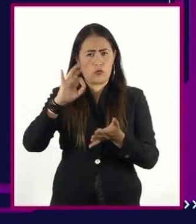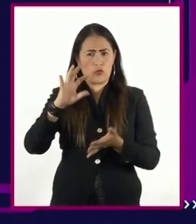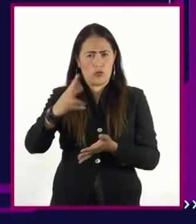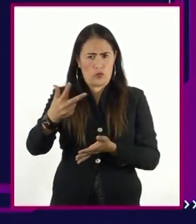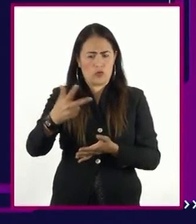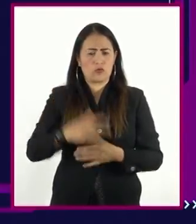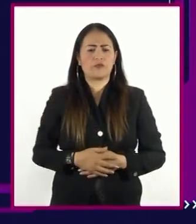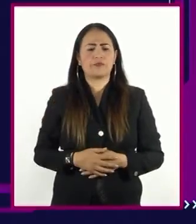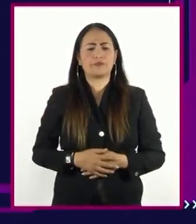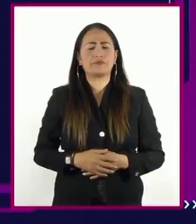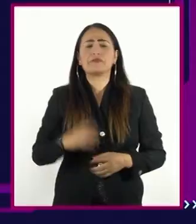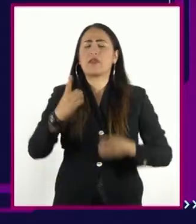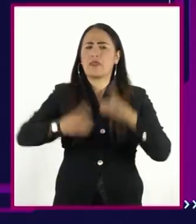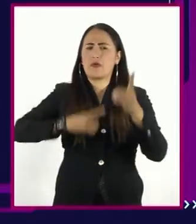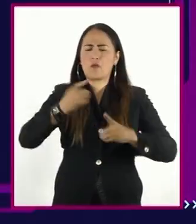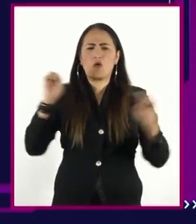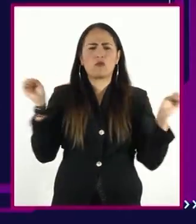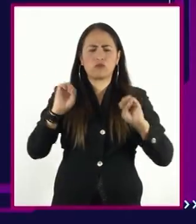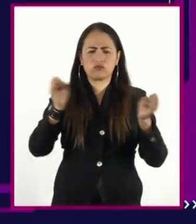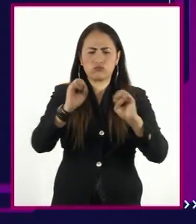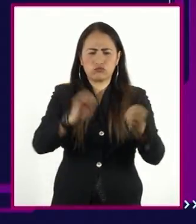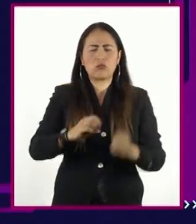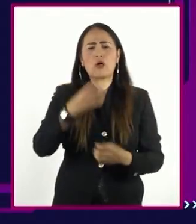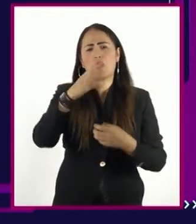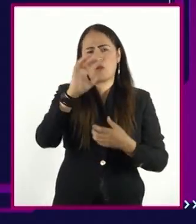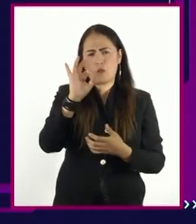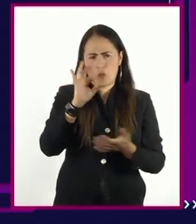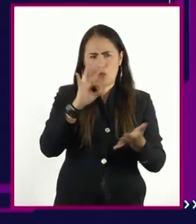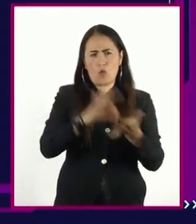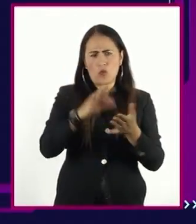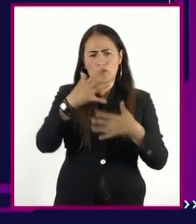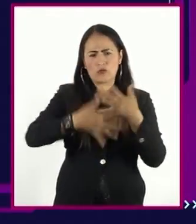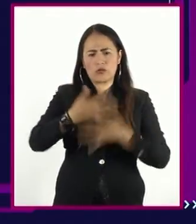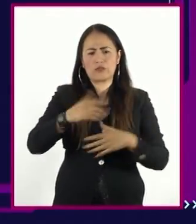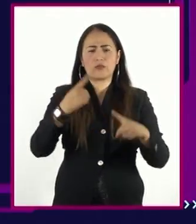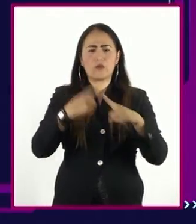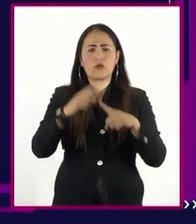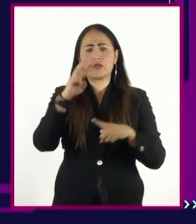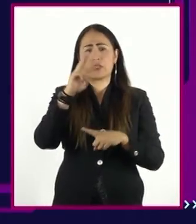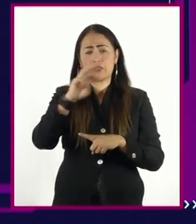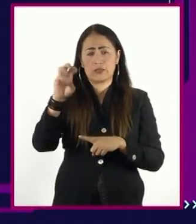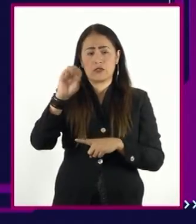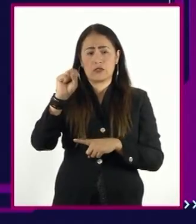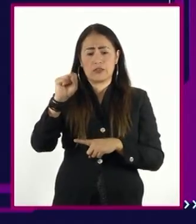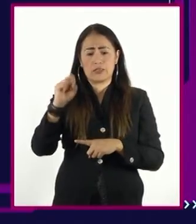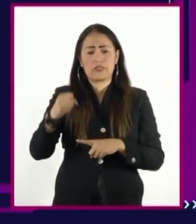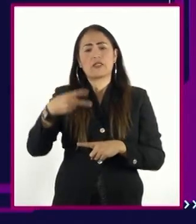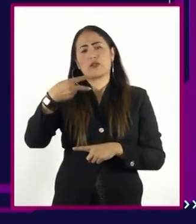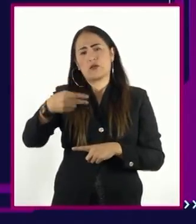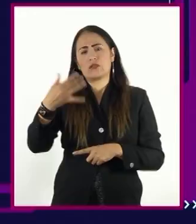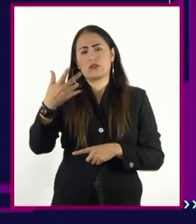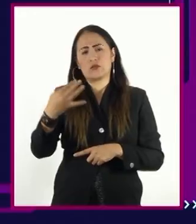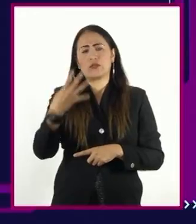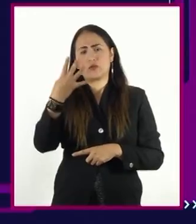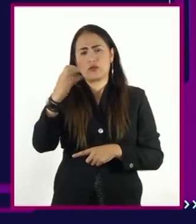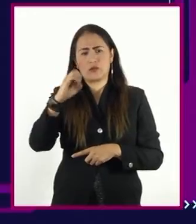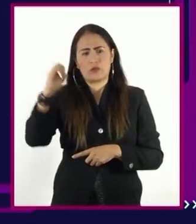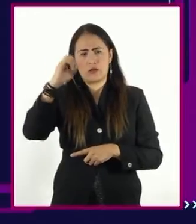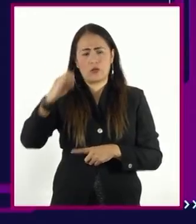15 centésimos por 360 igual a 54 grados. Al sumar las medidas de los ángulos,